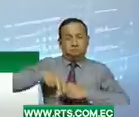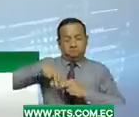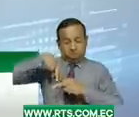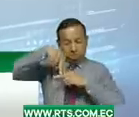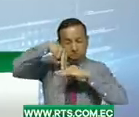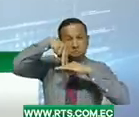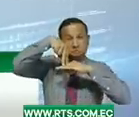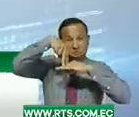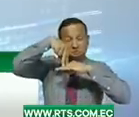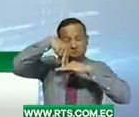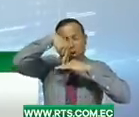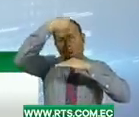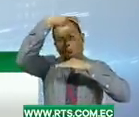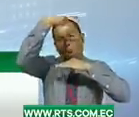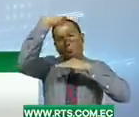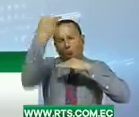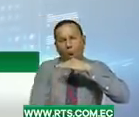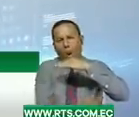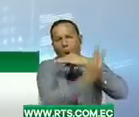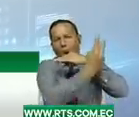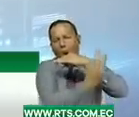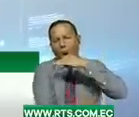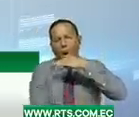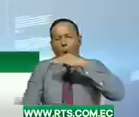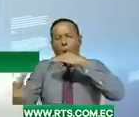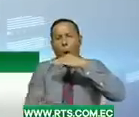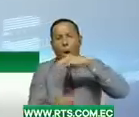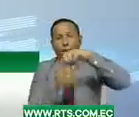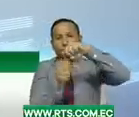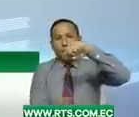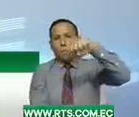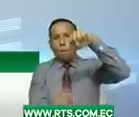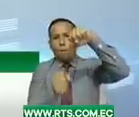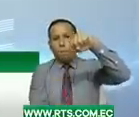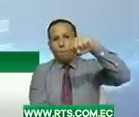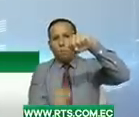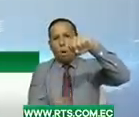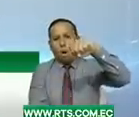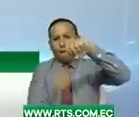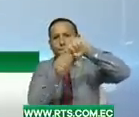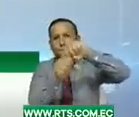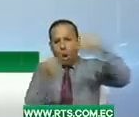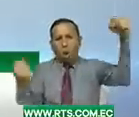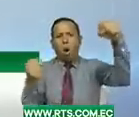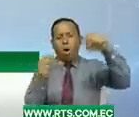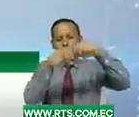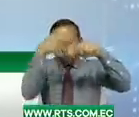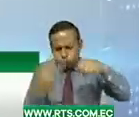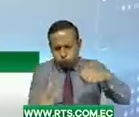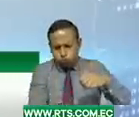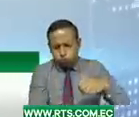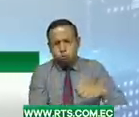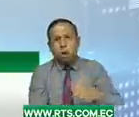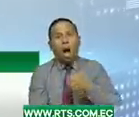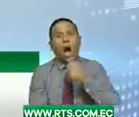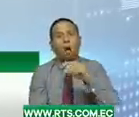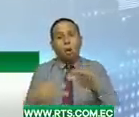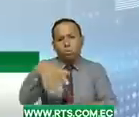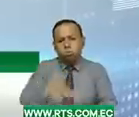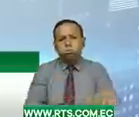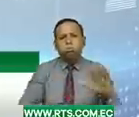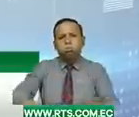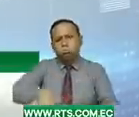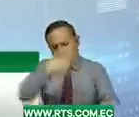desde un podio de 10 pisos se rompió precipitándose al agua. Su caída fue presenciada